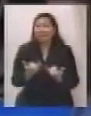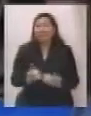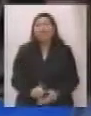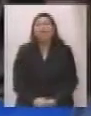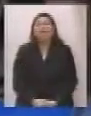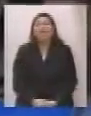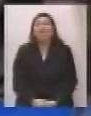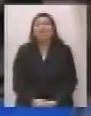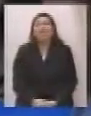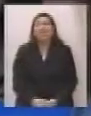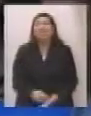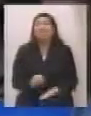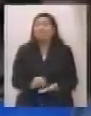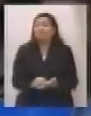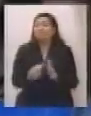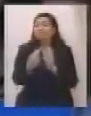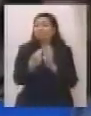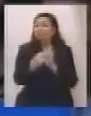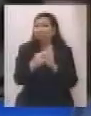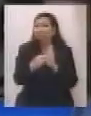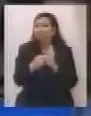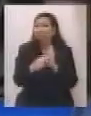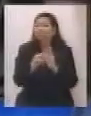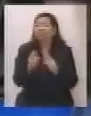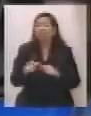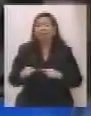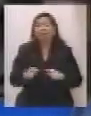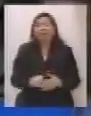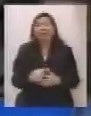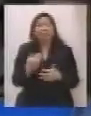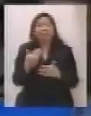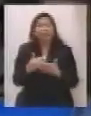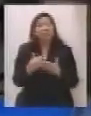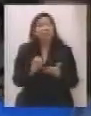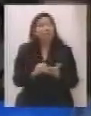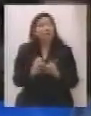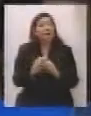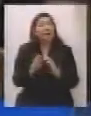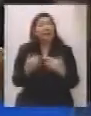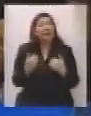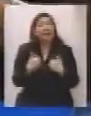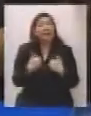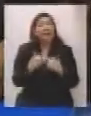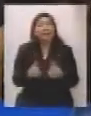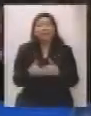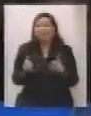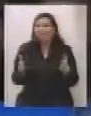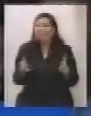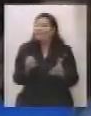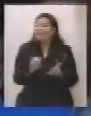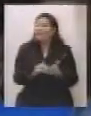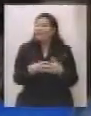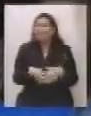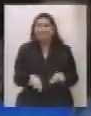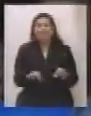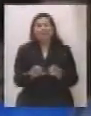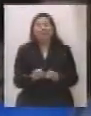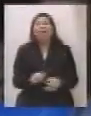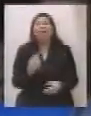cada vez más un requisito para puestos de dirección etcétera es muy claro que hay tenemos una brecha todavía muy importante